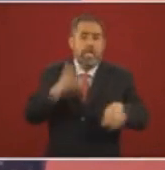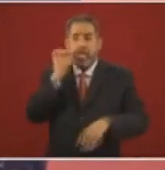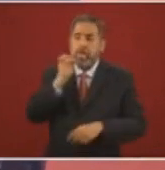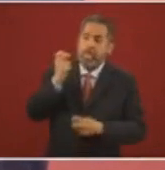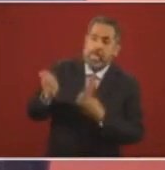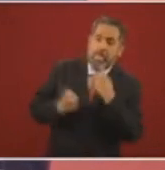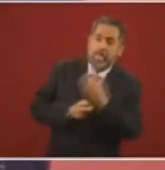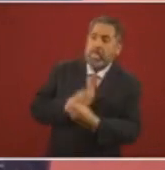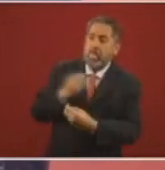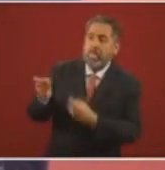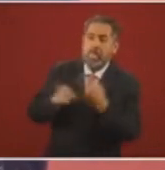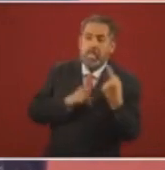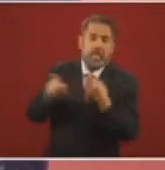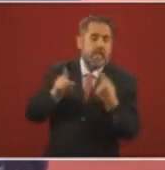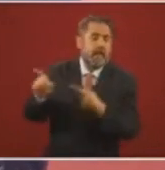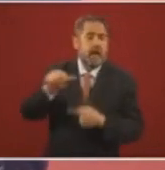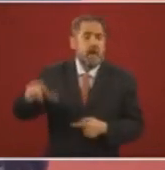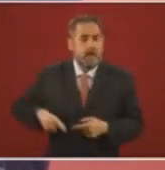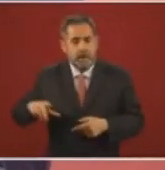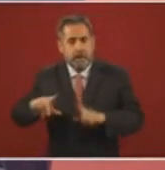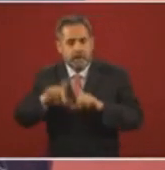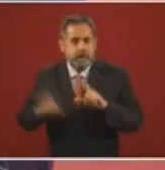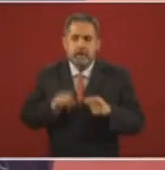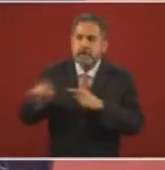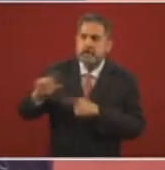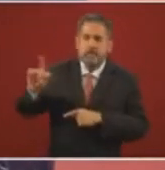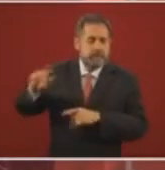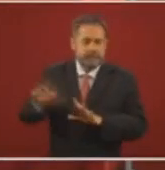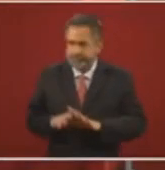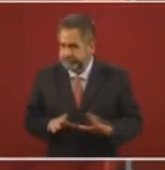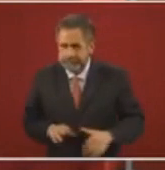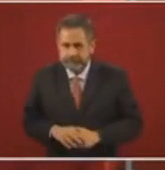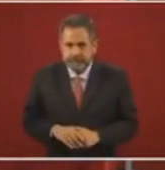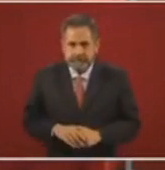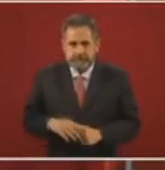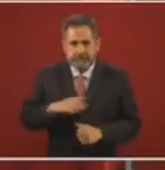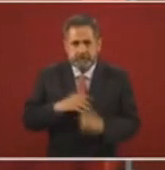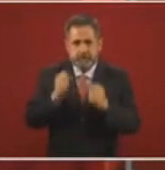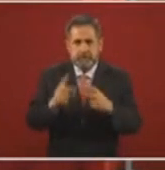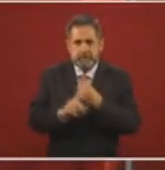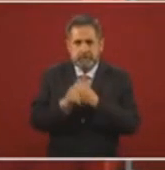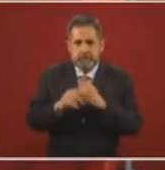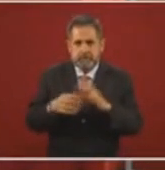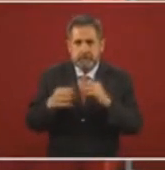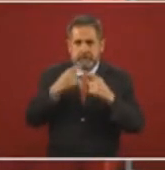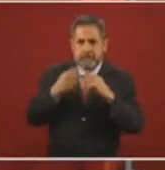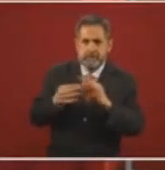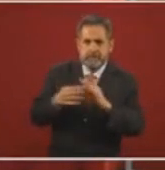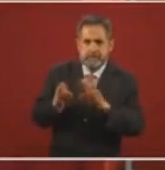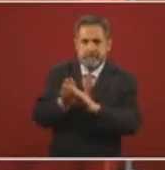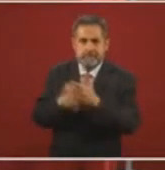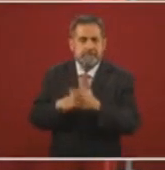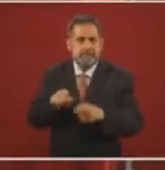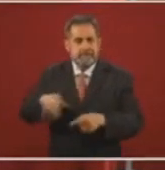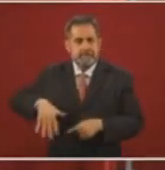culpa al gobierno nacional al presidente a los funcionarios federales hay muchos problemas y tiene que ver con lo que decía aquí el